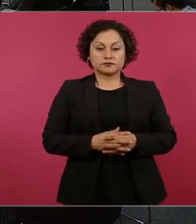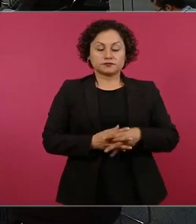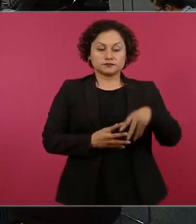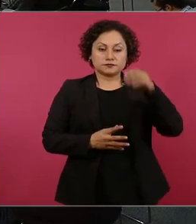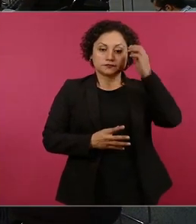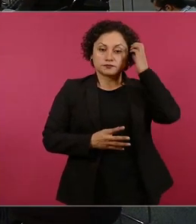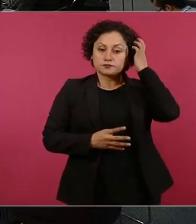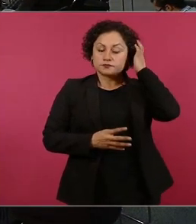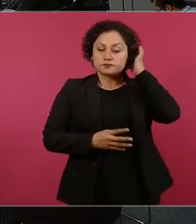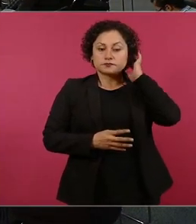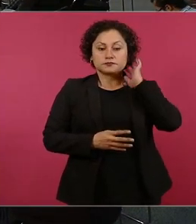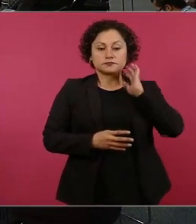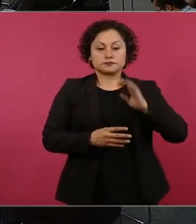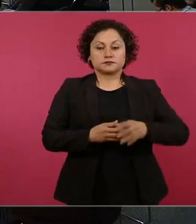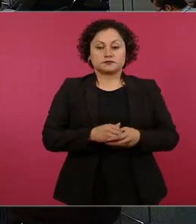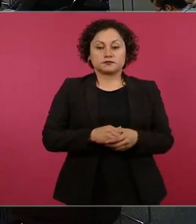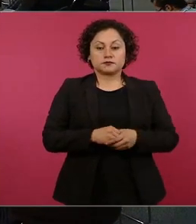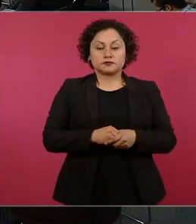eh